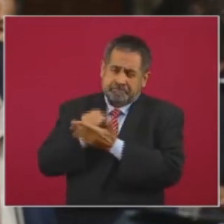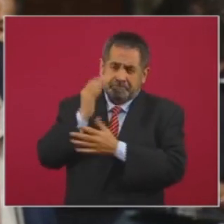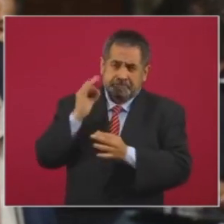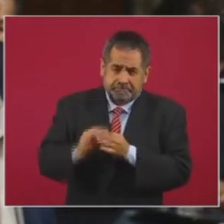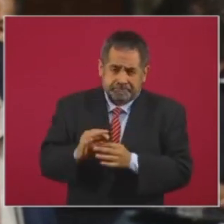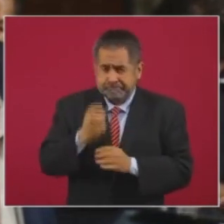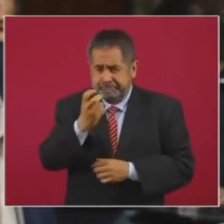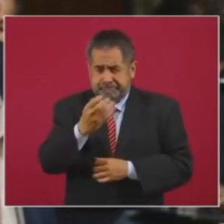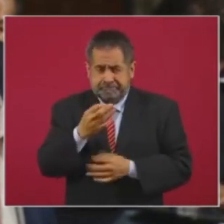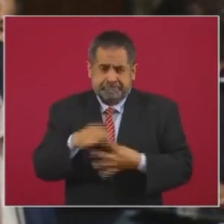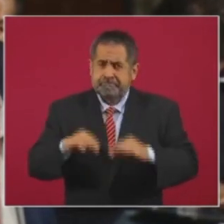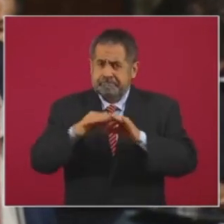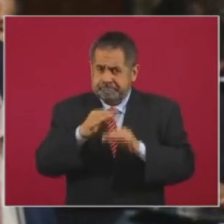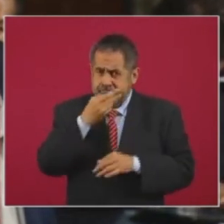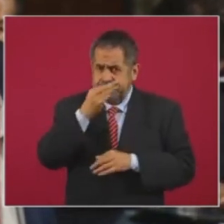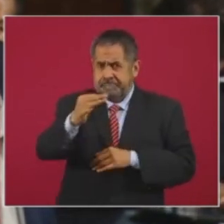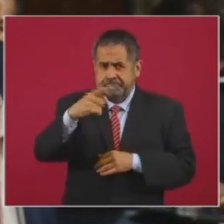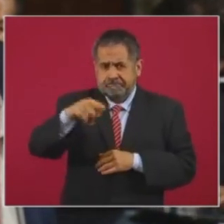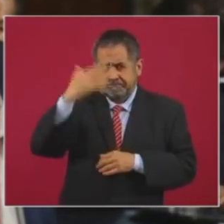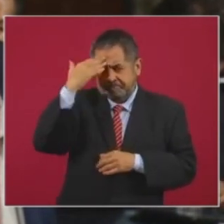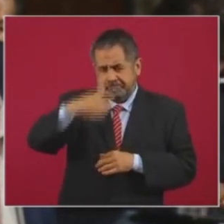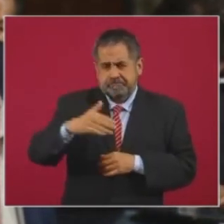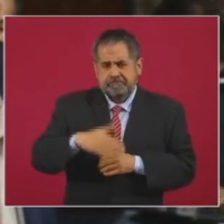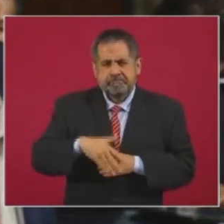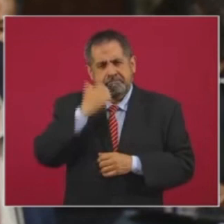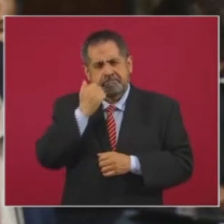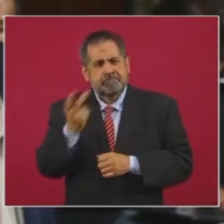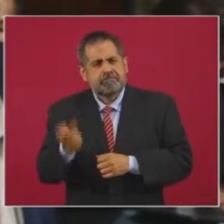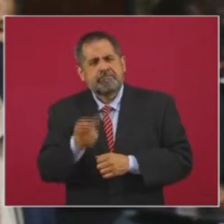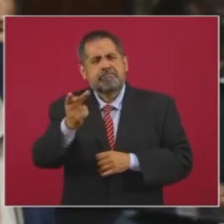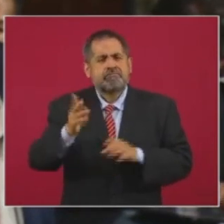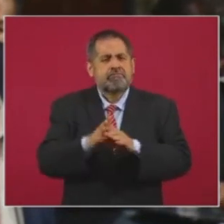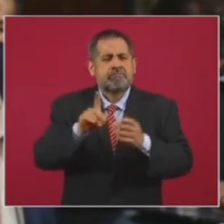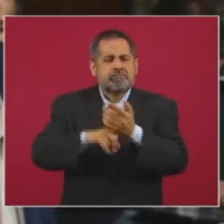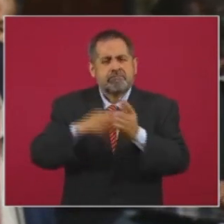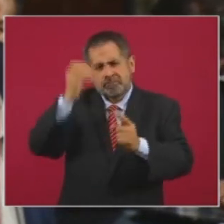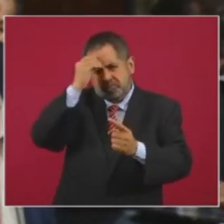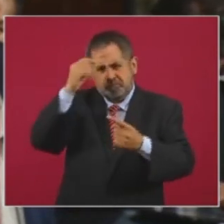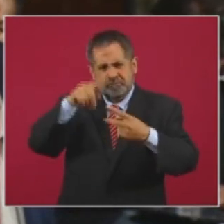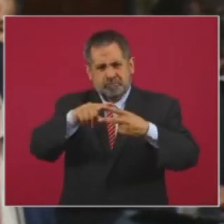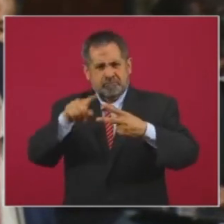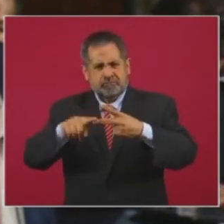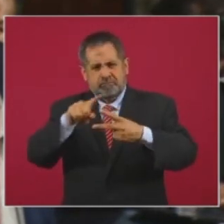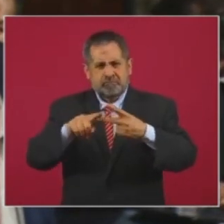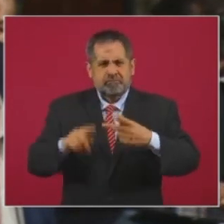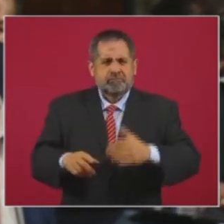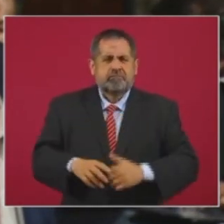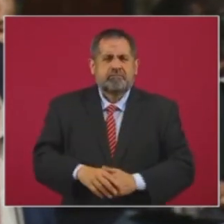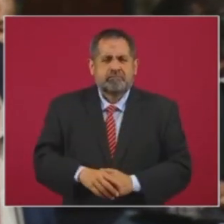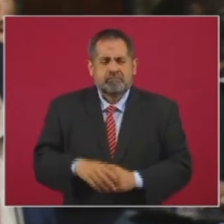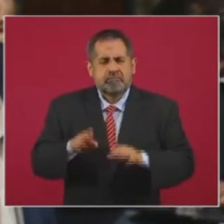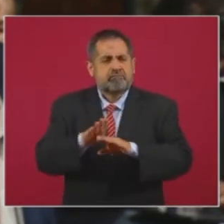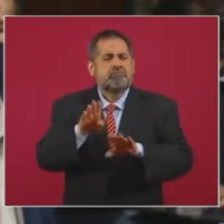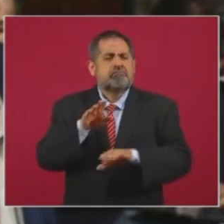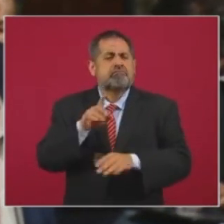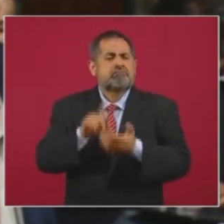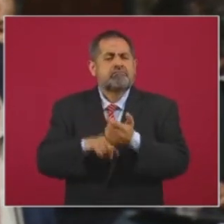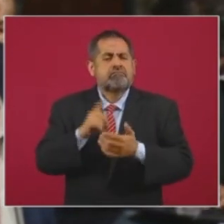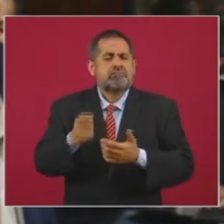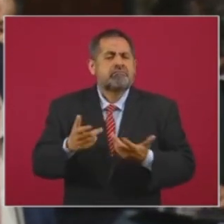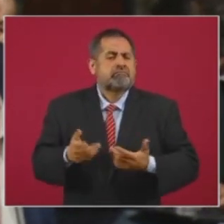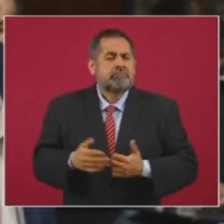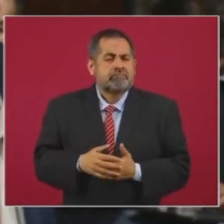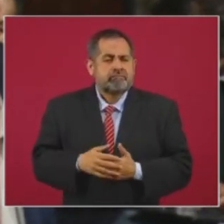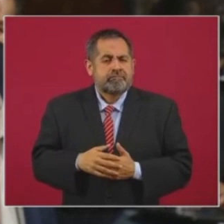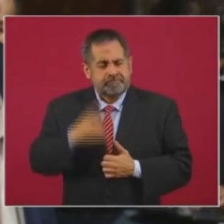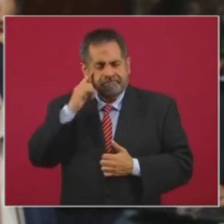usted sepa lo que está ocurriendo. Por eso queremos preguntarle, ¿qué opina sobre estos dos casos? Y sobre todo,